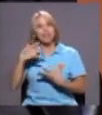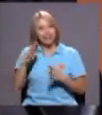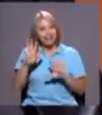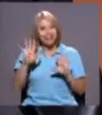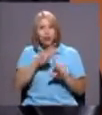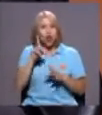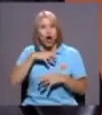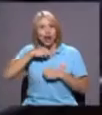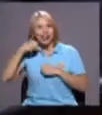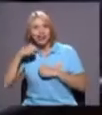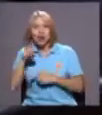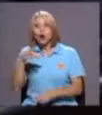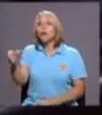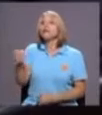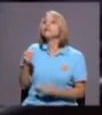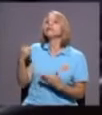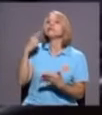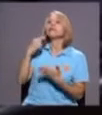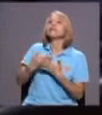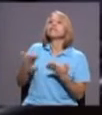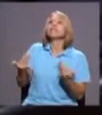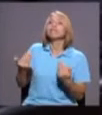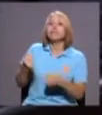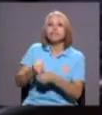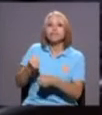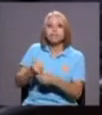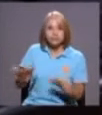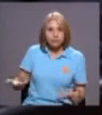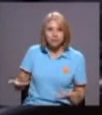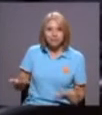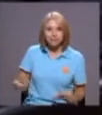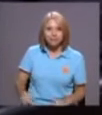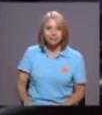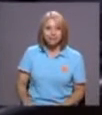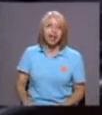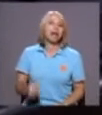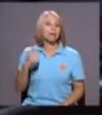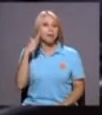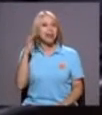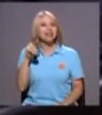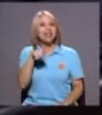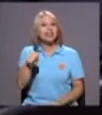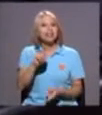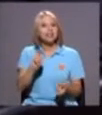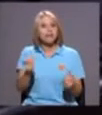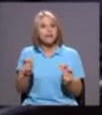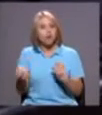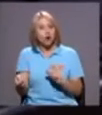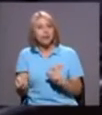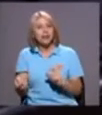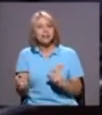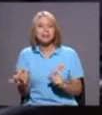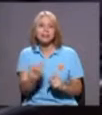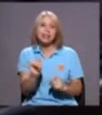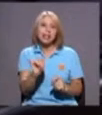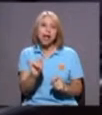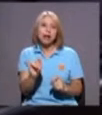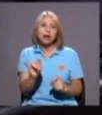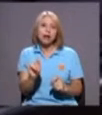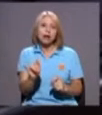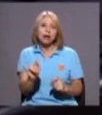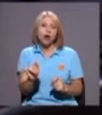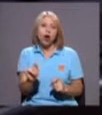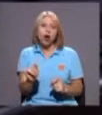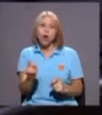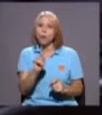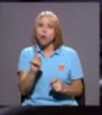no literal de la palabra. Me parece que esas reformas serían de muy largo